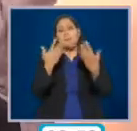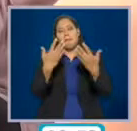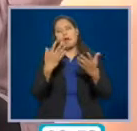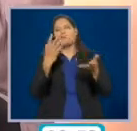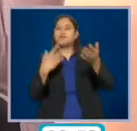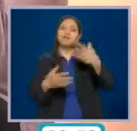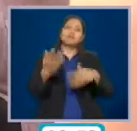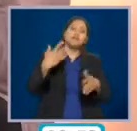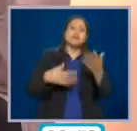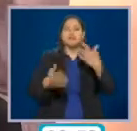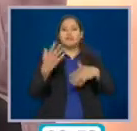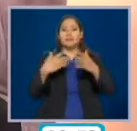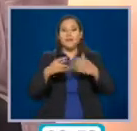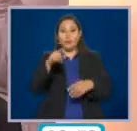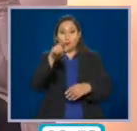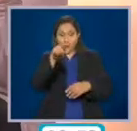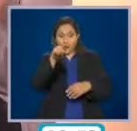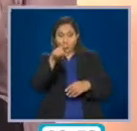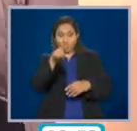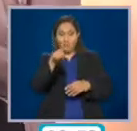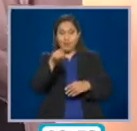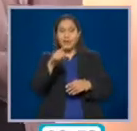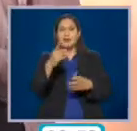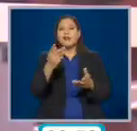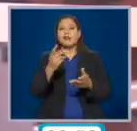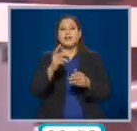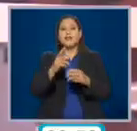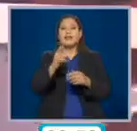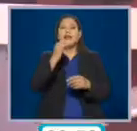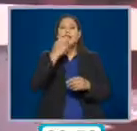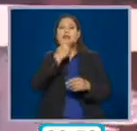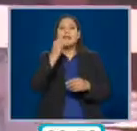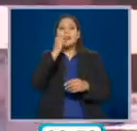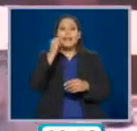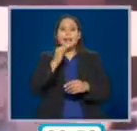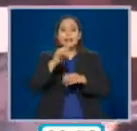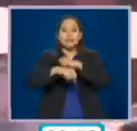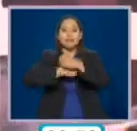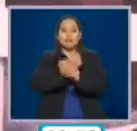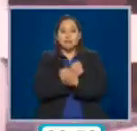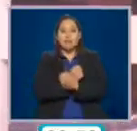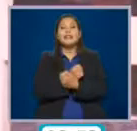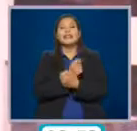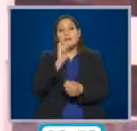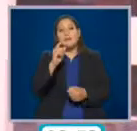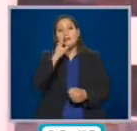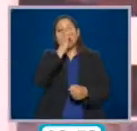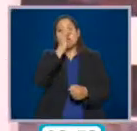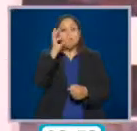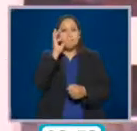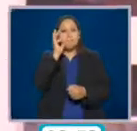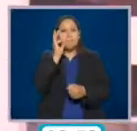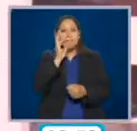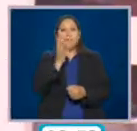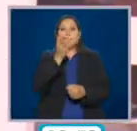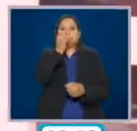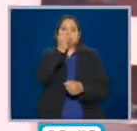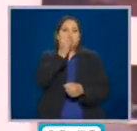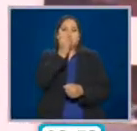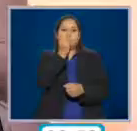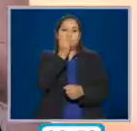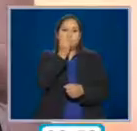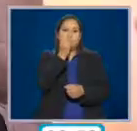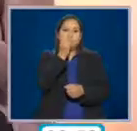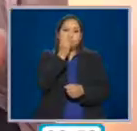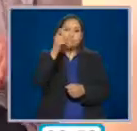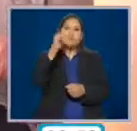países. Por ejemplo, si tú le amarras las manos a un italiano, es como si le taparas la boca. Imagínate. Claro. Porque todo